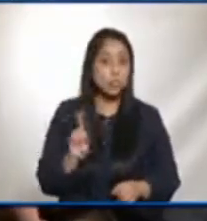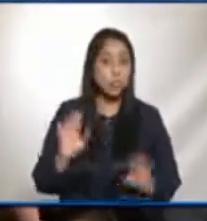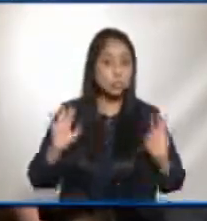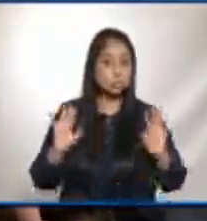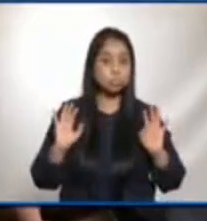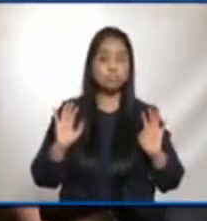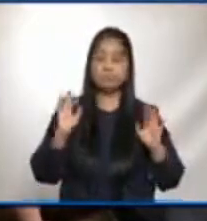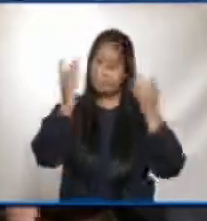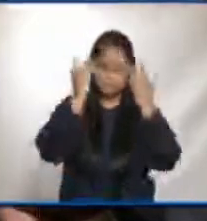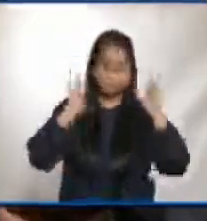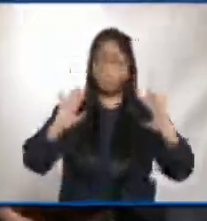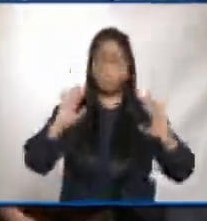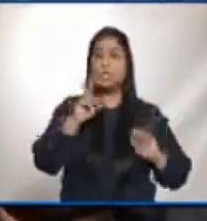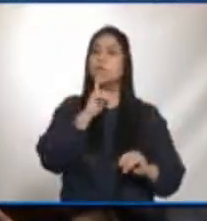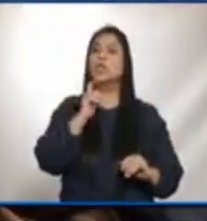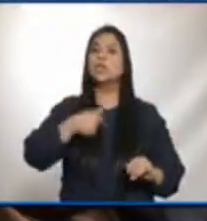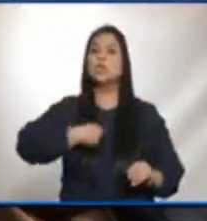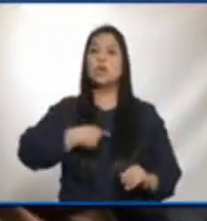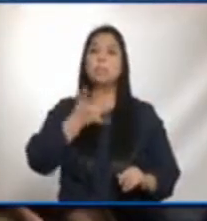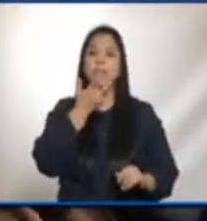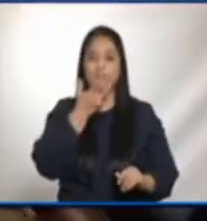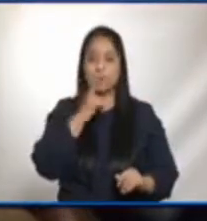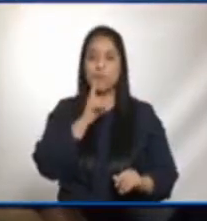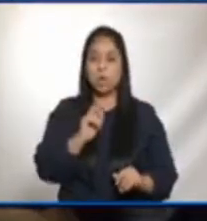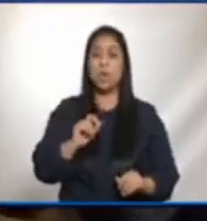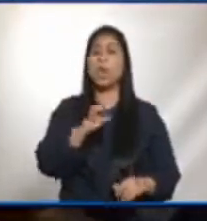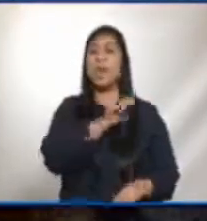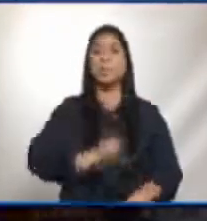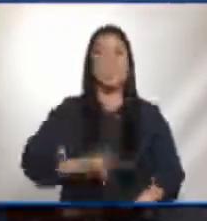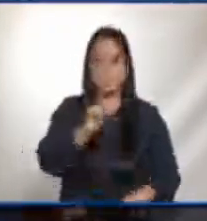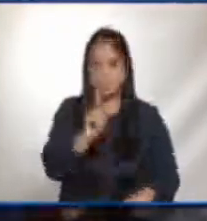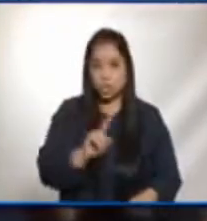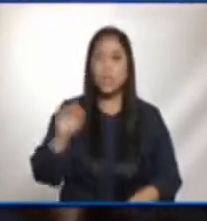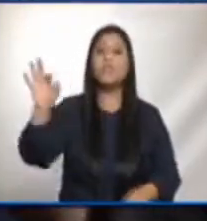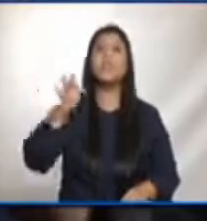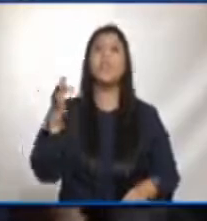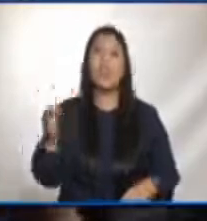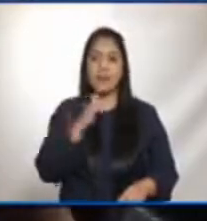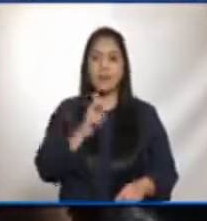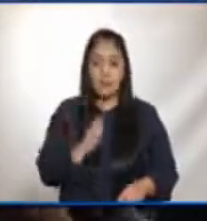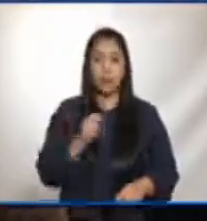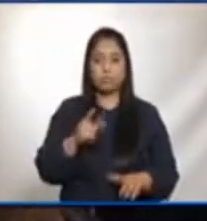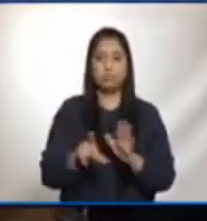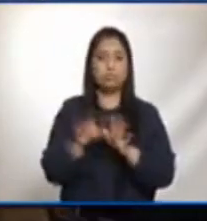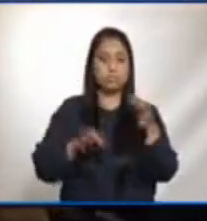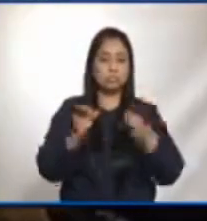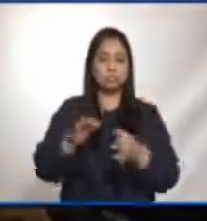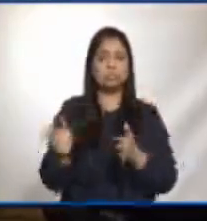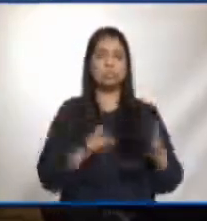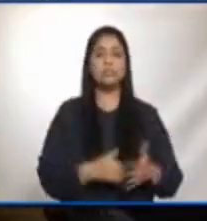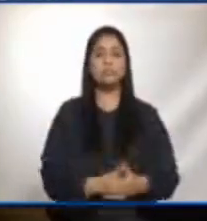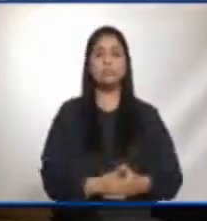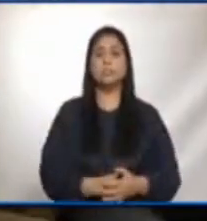federal, no por la órbita estatal. Presidente, ¿cómo va el proceso para la designación del magistrado de la